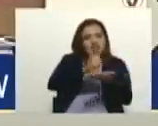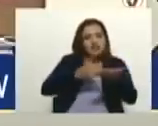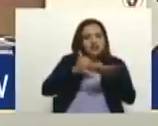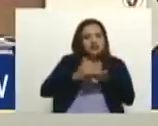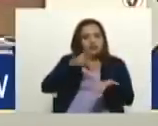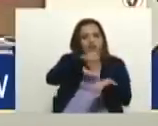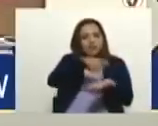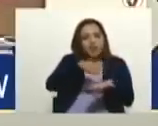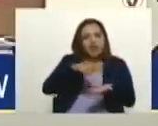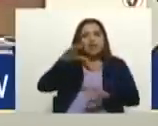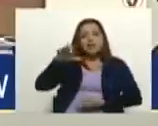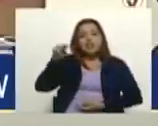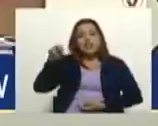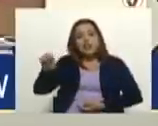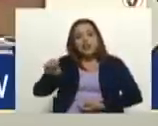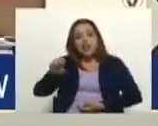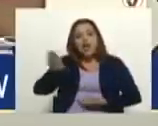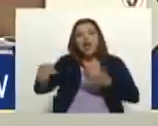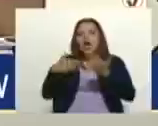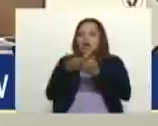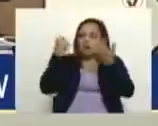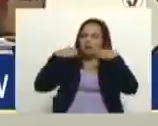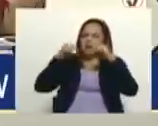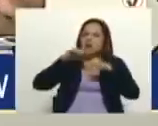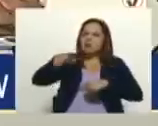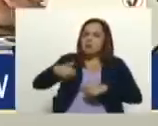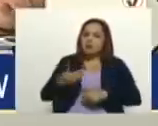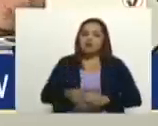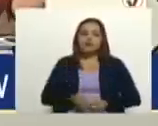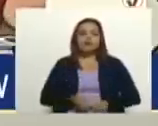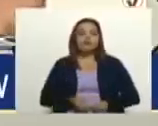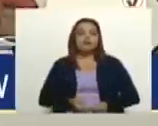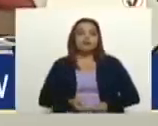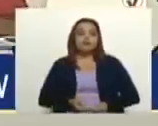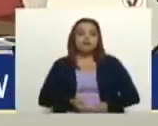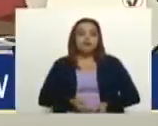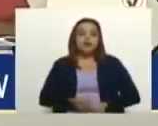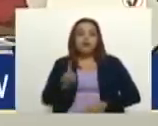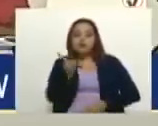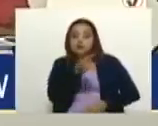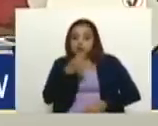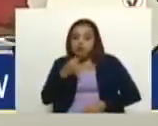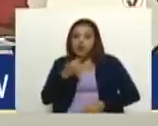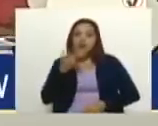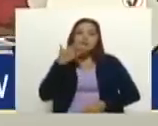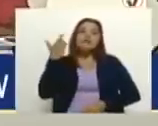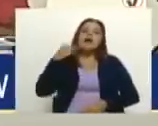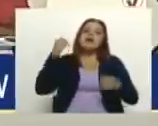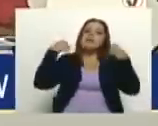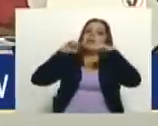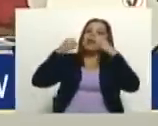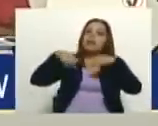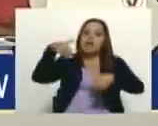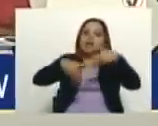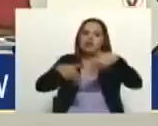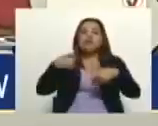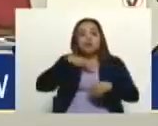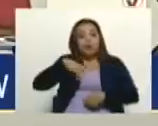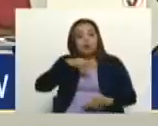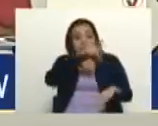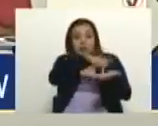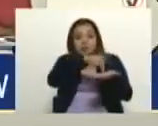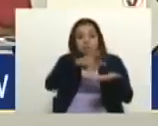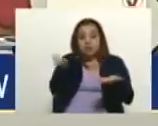Hasta para practicar serviría eso. ¿No ve que nosotros cada vez que hay un simulacro nosotros participamos? Cuando el